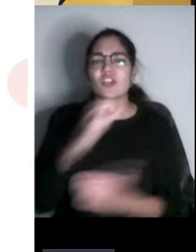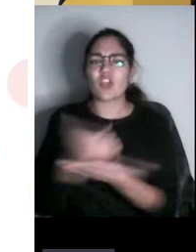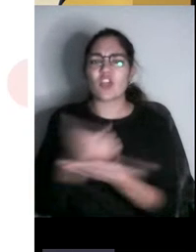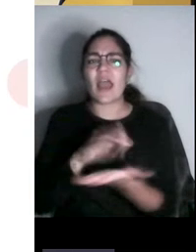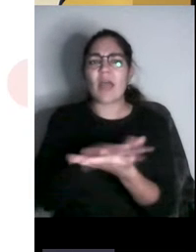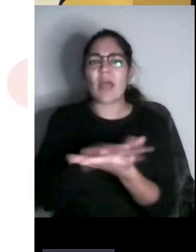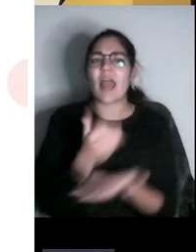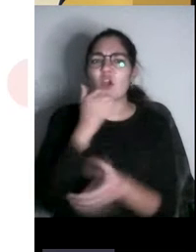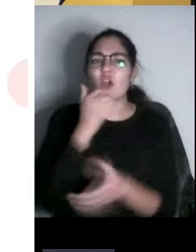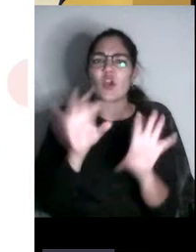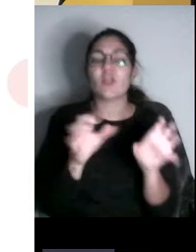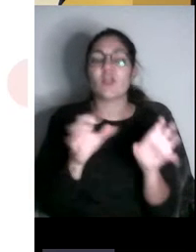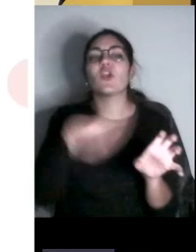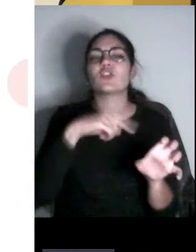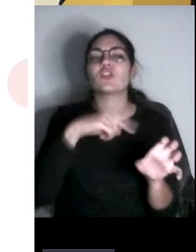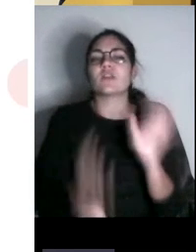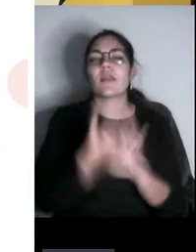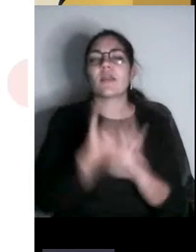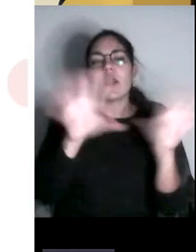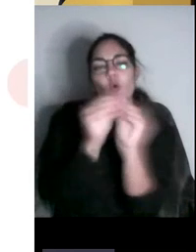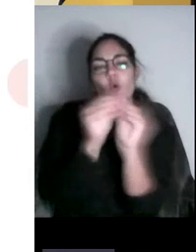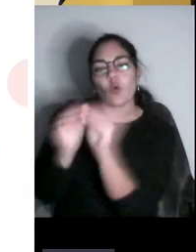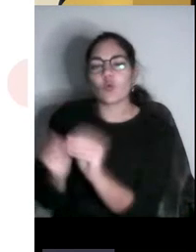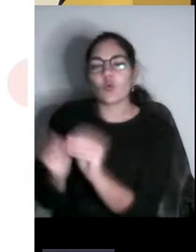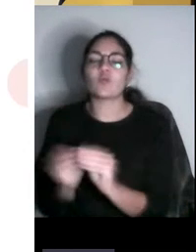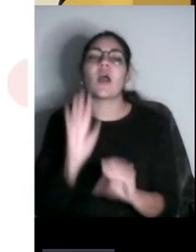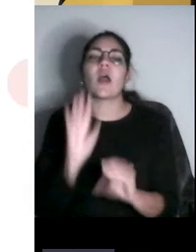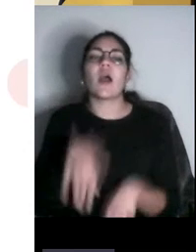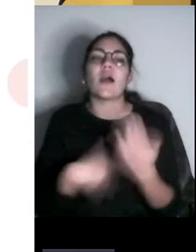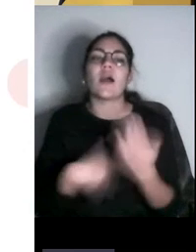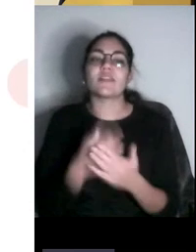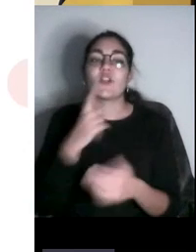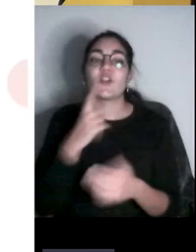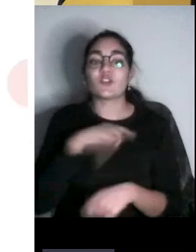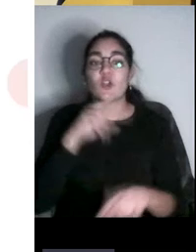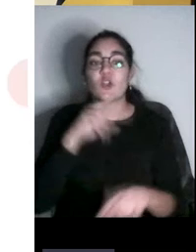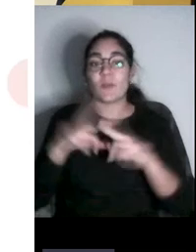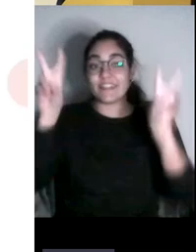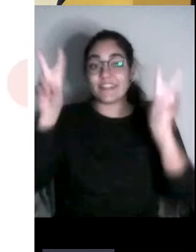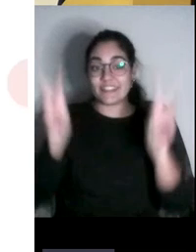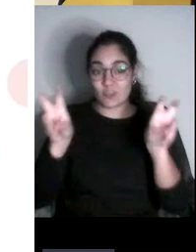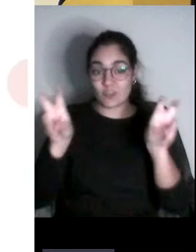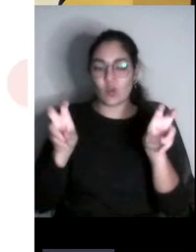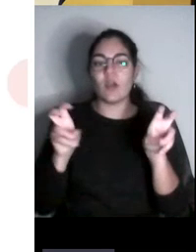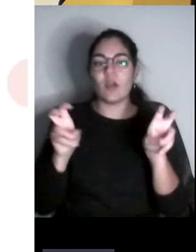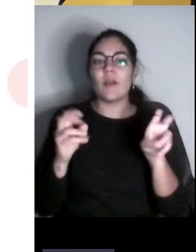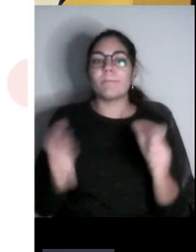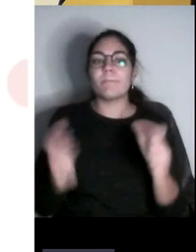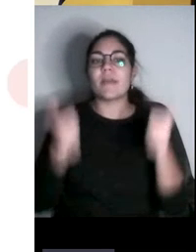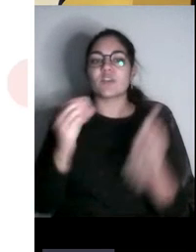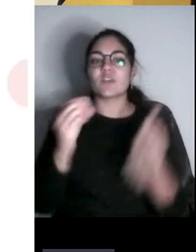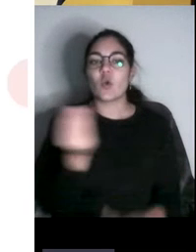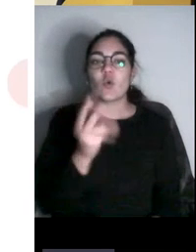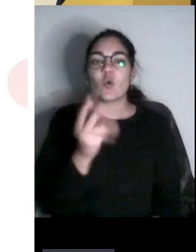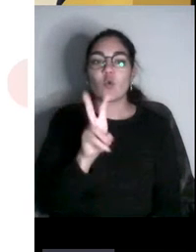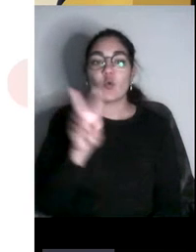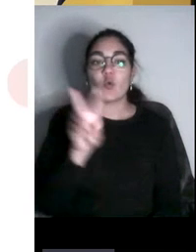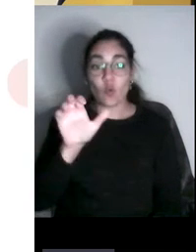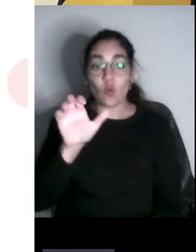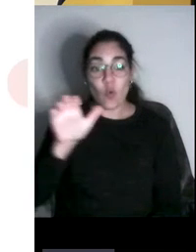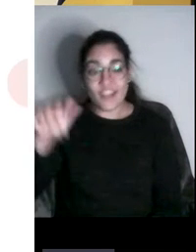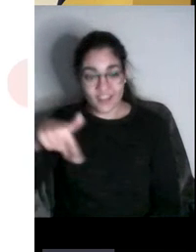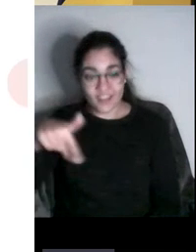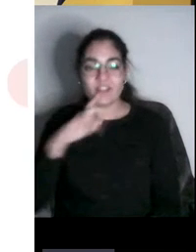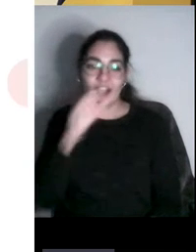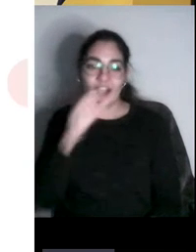del temario y le pusimos el título de la canción de queen precisamente porque vimos que la que más contenido con la que más contenido podemos trabajar durante